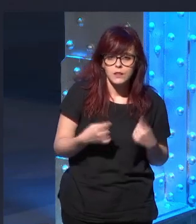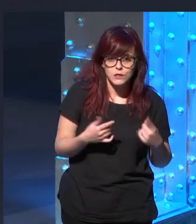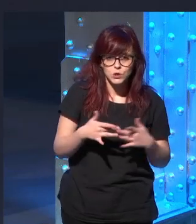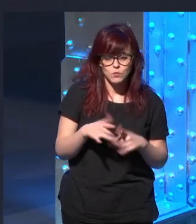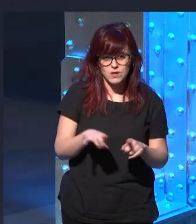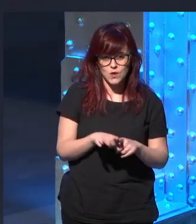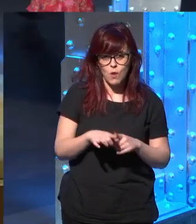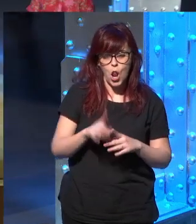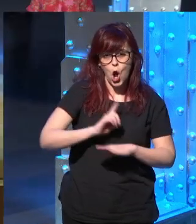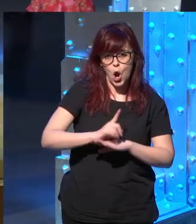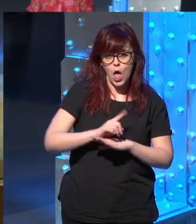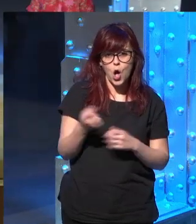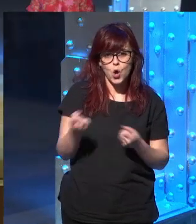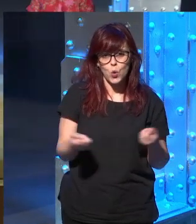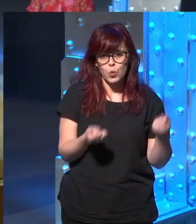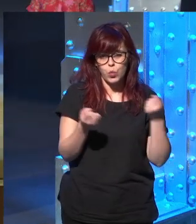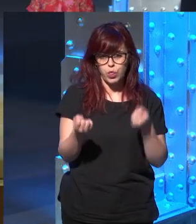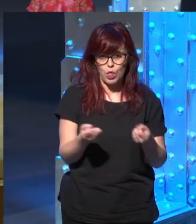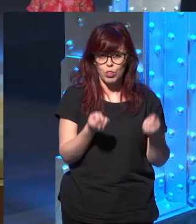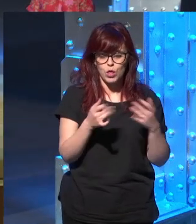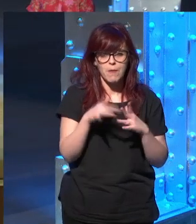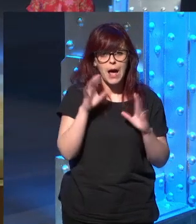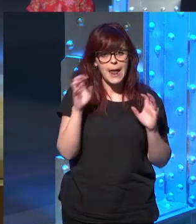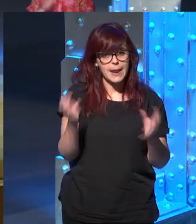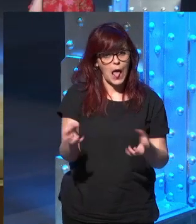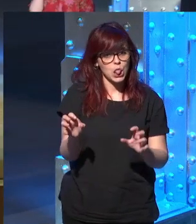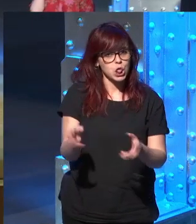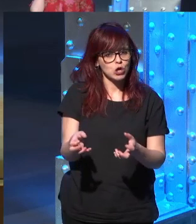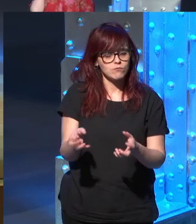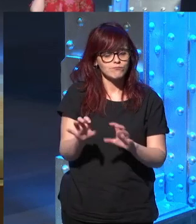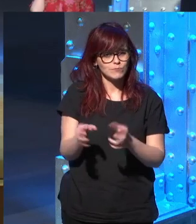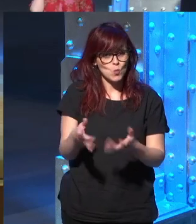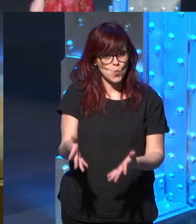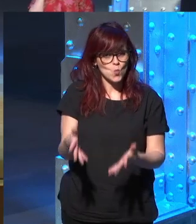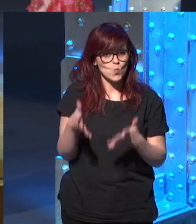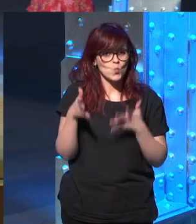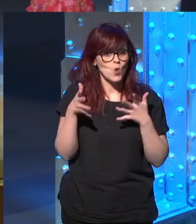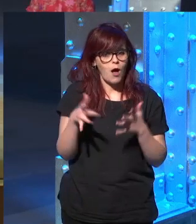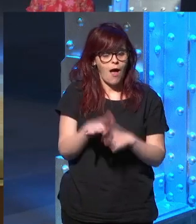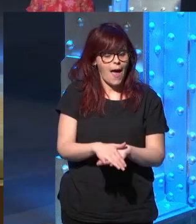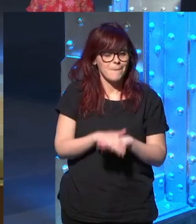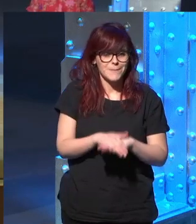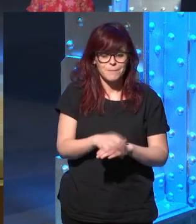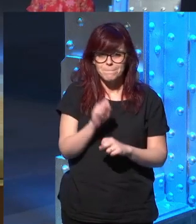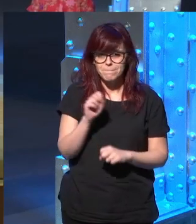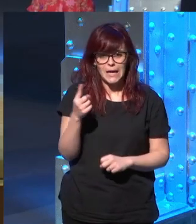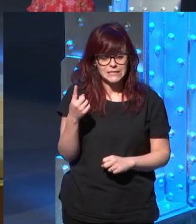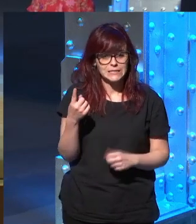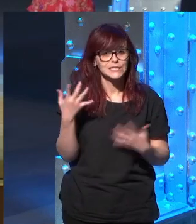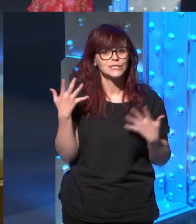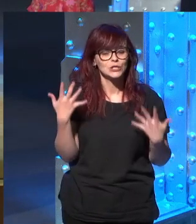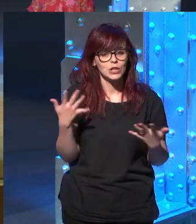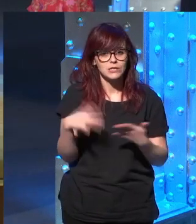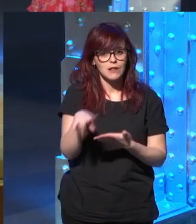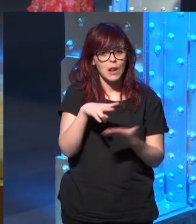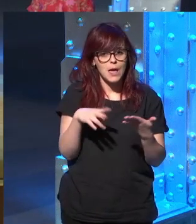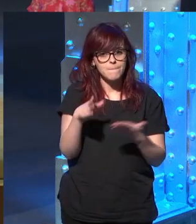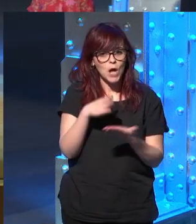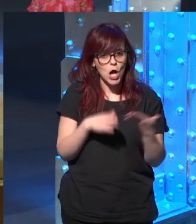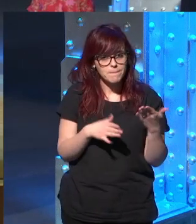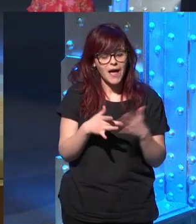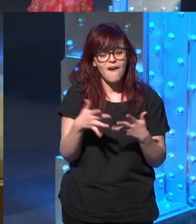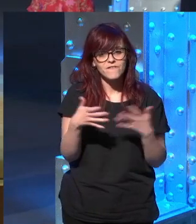me paso tantas horas conduciendo, claro. A mí la radio es mi mejor amiga, claro. Entonces cuando leen